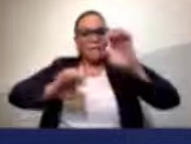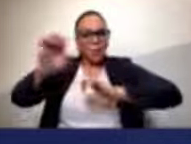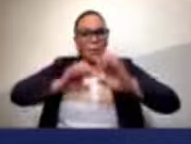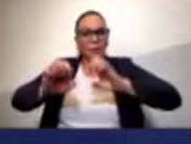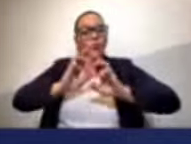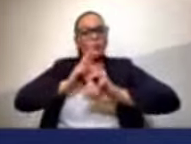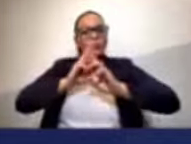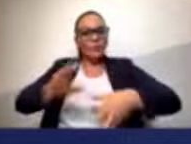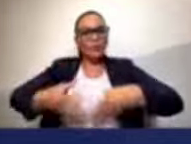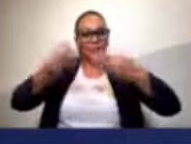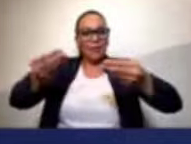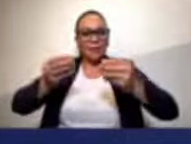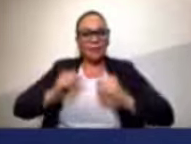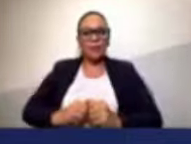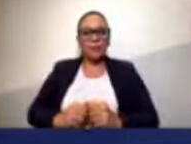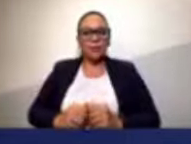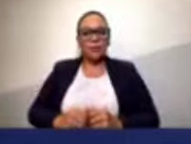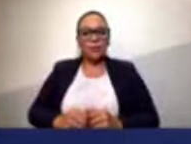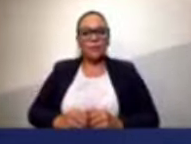gasto.